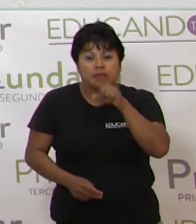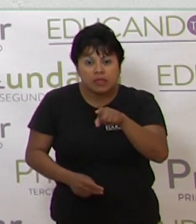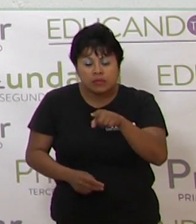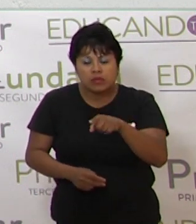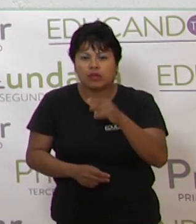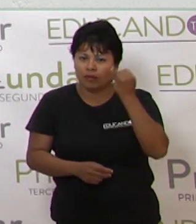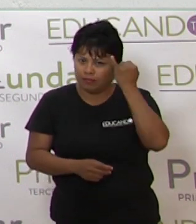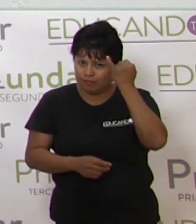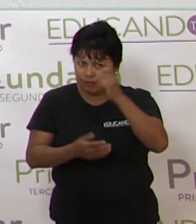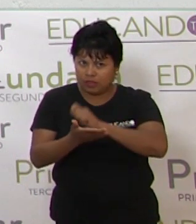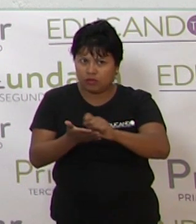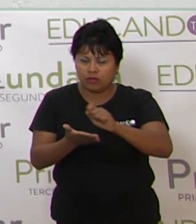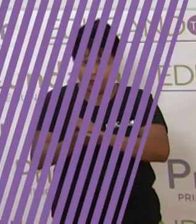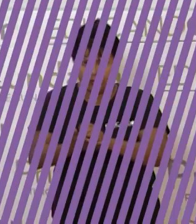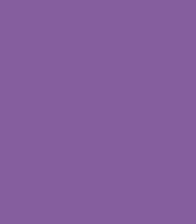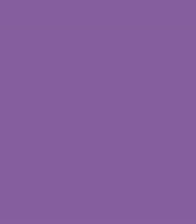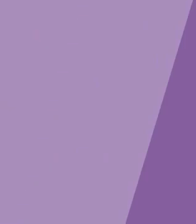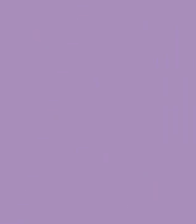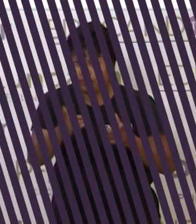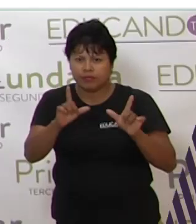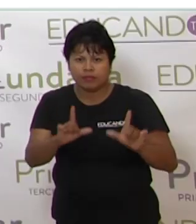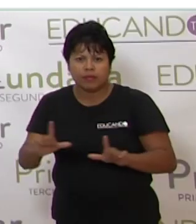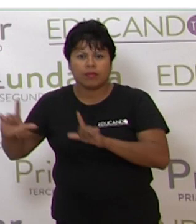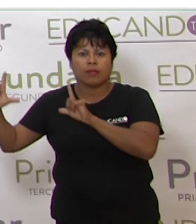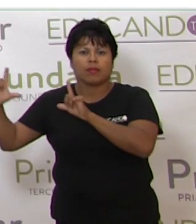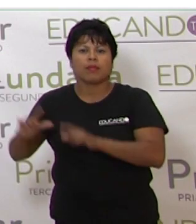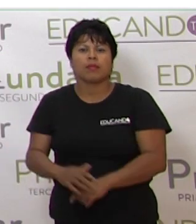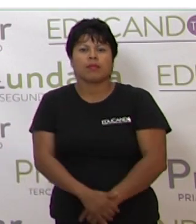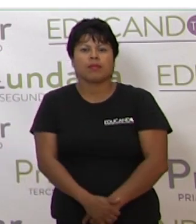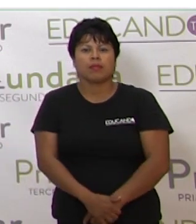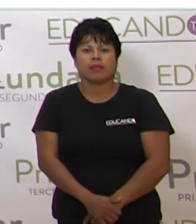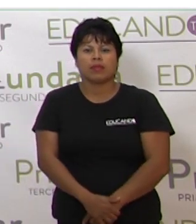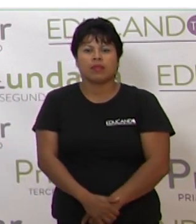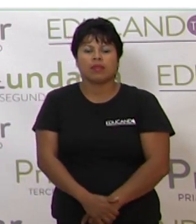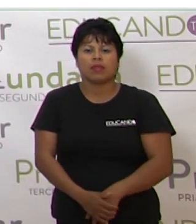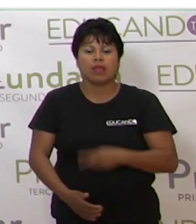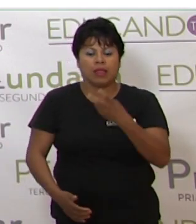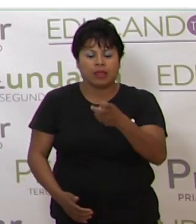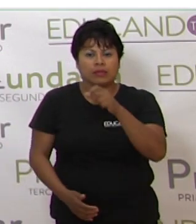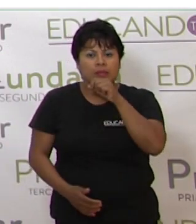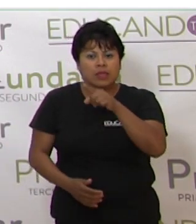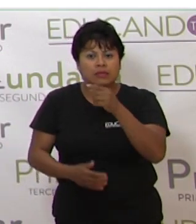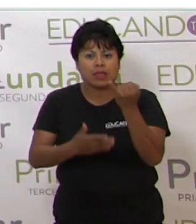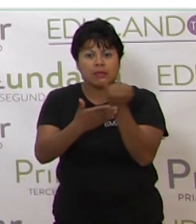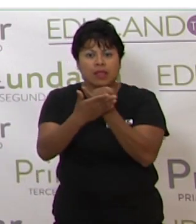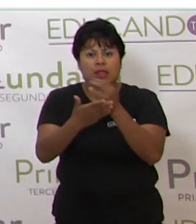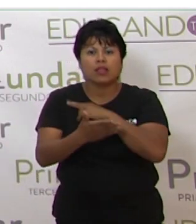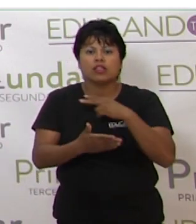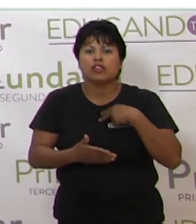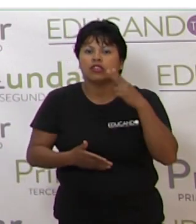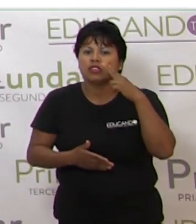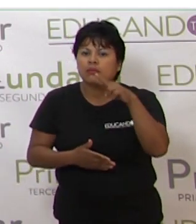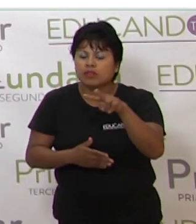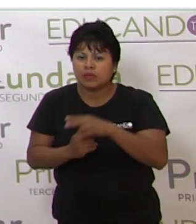autor. Adelante con la imagen, por favor. Es la misma imagen que estábamos viendo al principio, que les